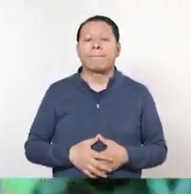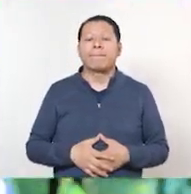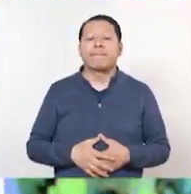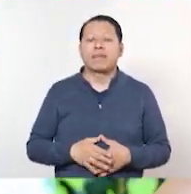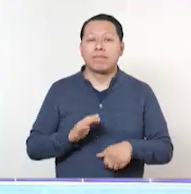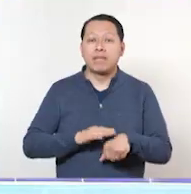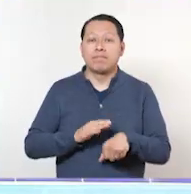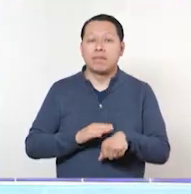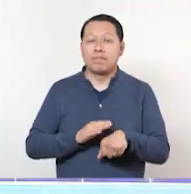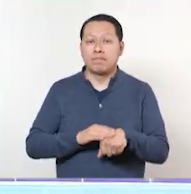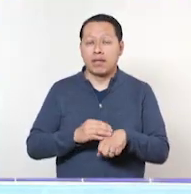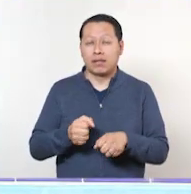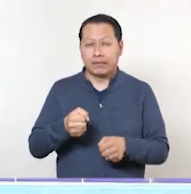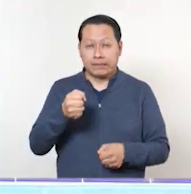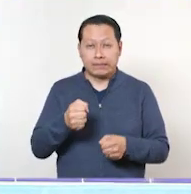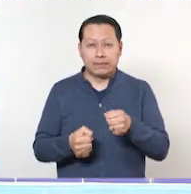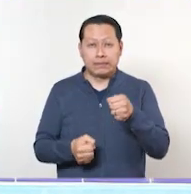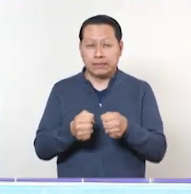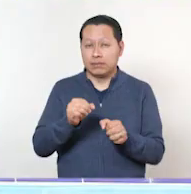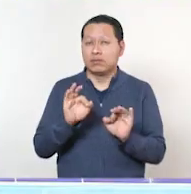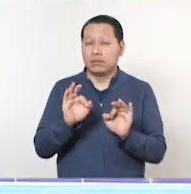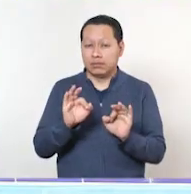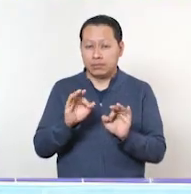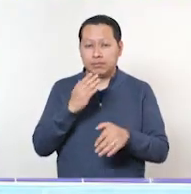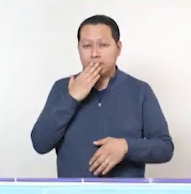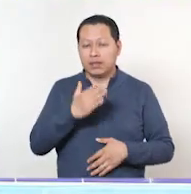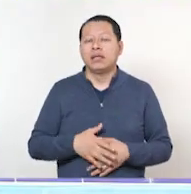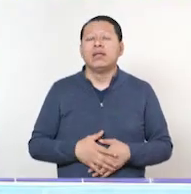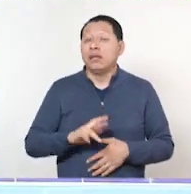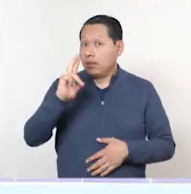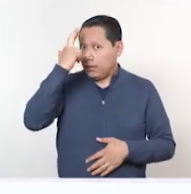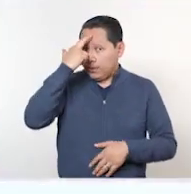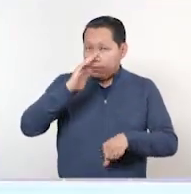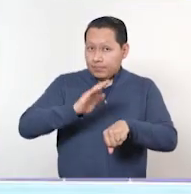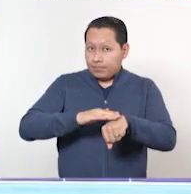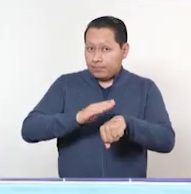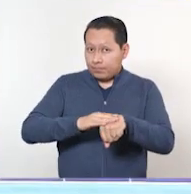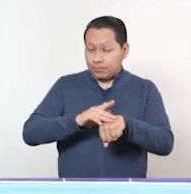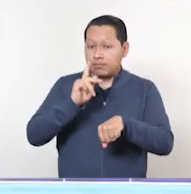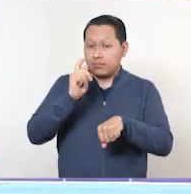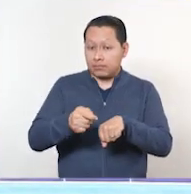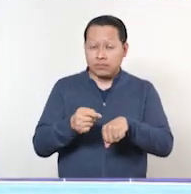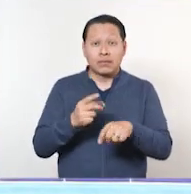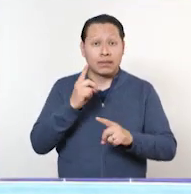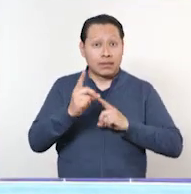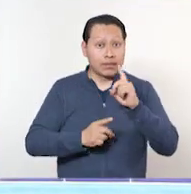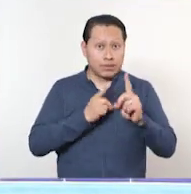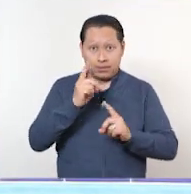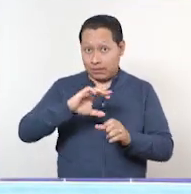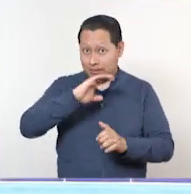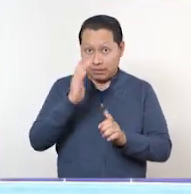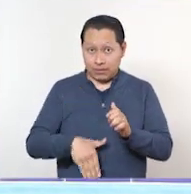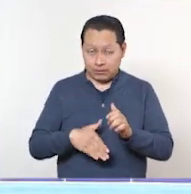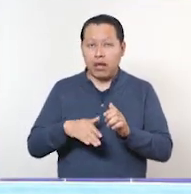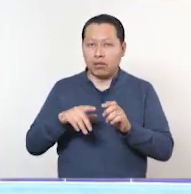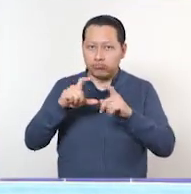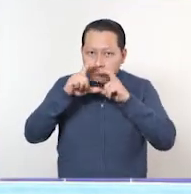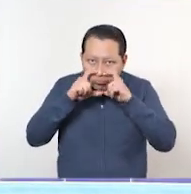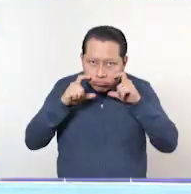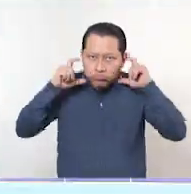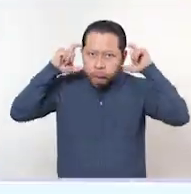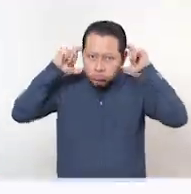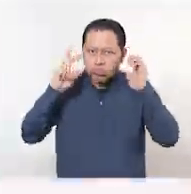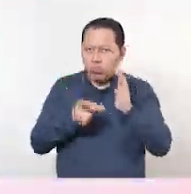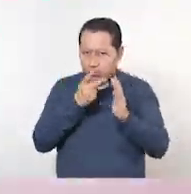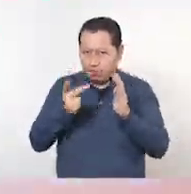eleva más la rodilla, muy bien, perfecto, así, más. Recuerda, al terminar la activación, no olvides